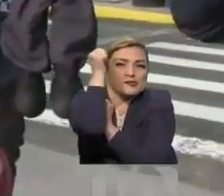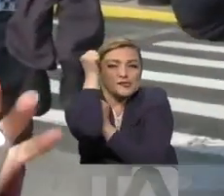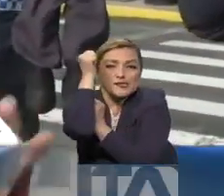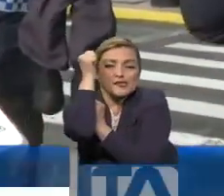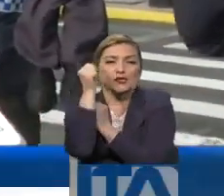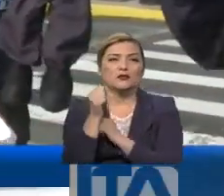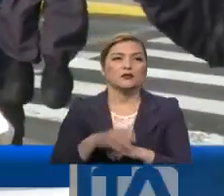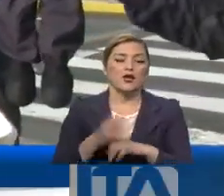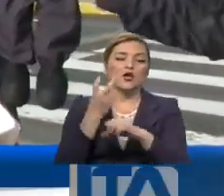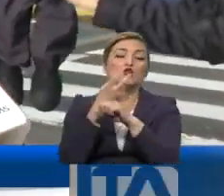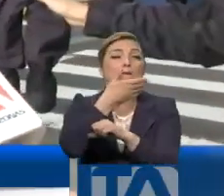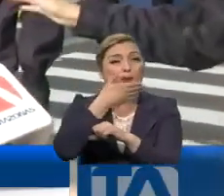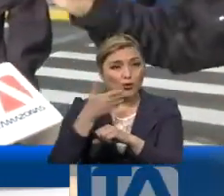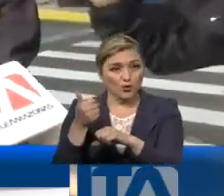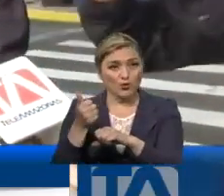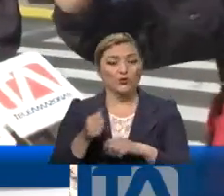es un poquito mejor